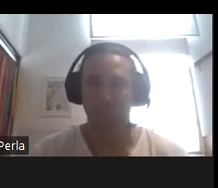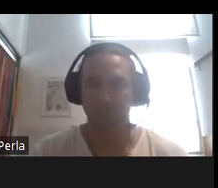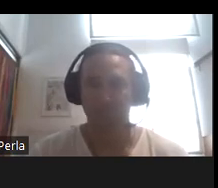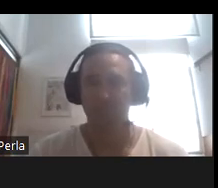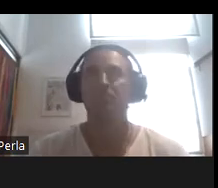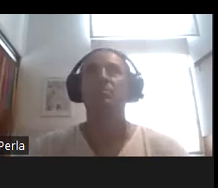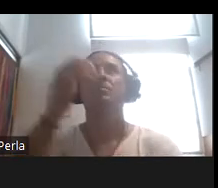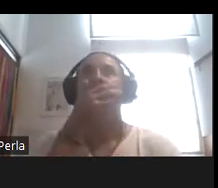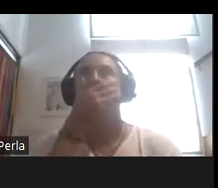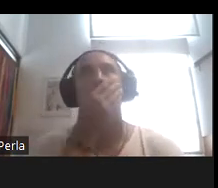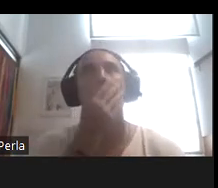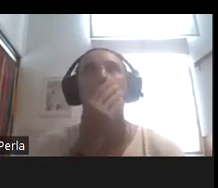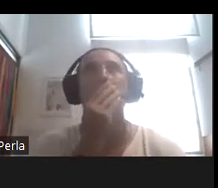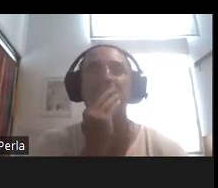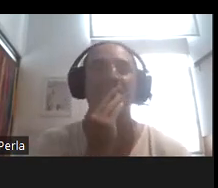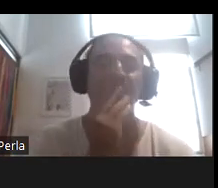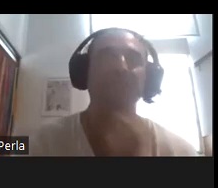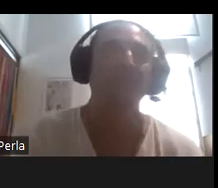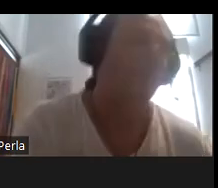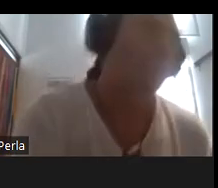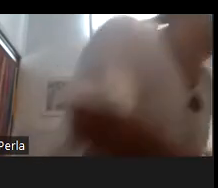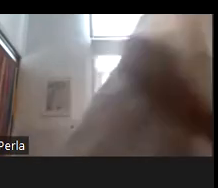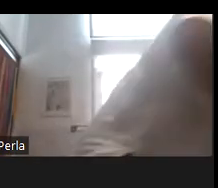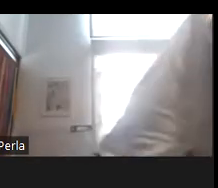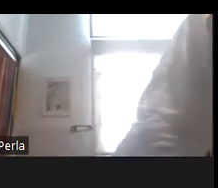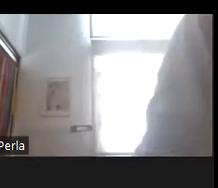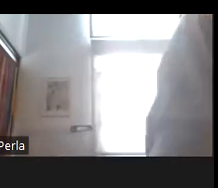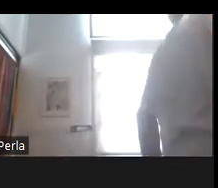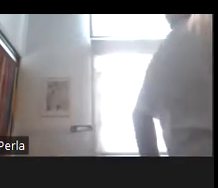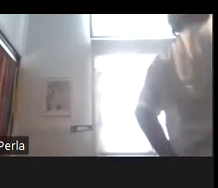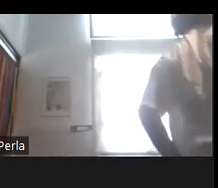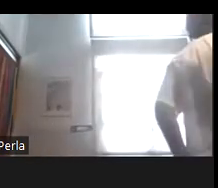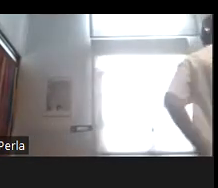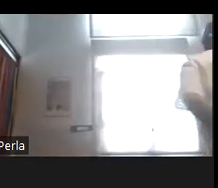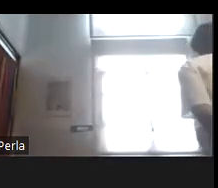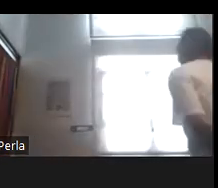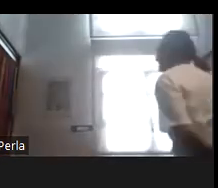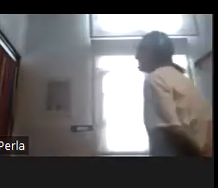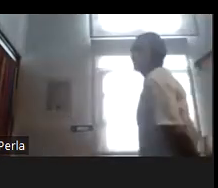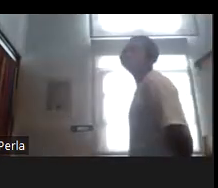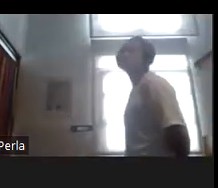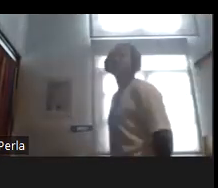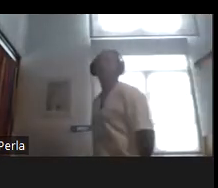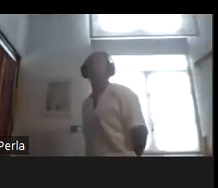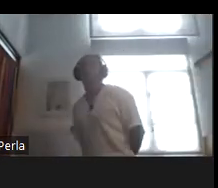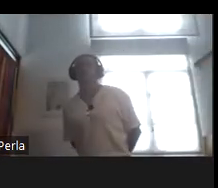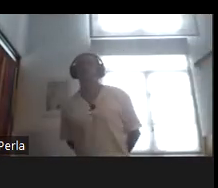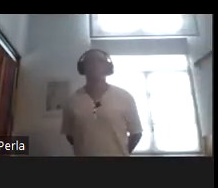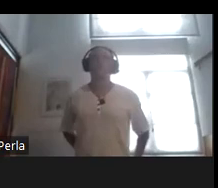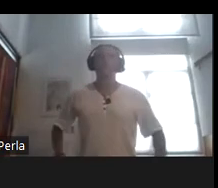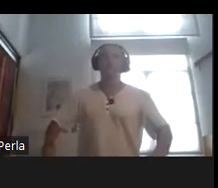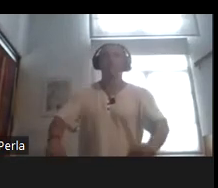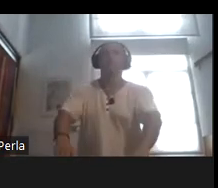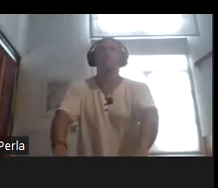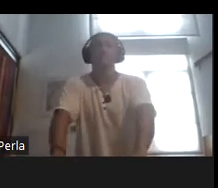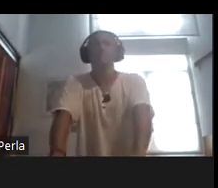Hay una capacidad externa, quizás viene, me desarrolla el estudio necesario, pero lo abandono porque no tengo una